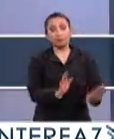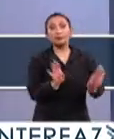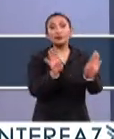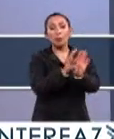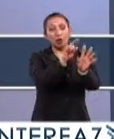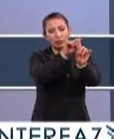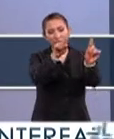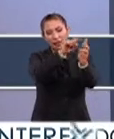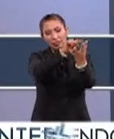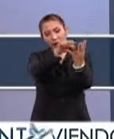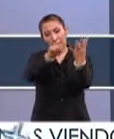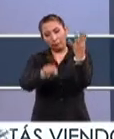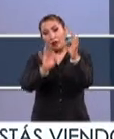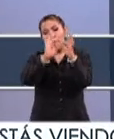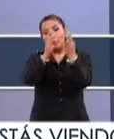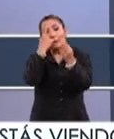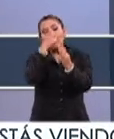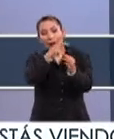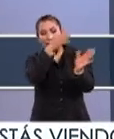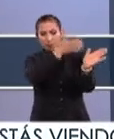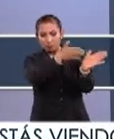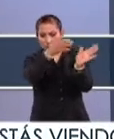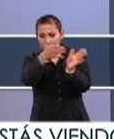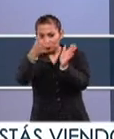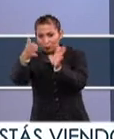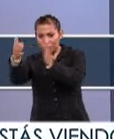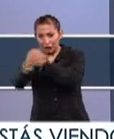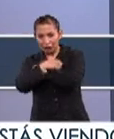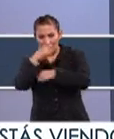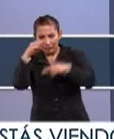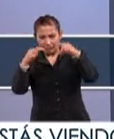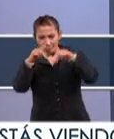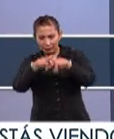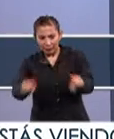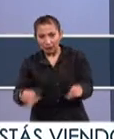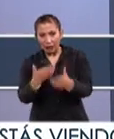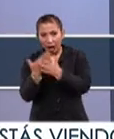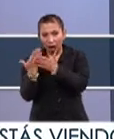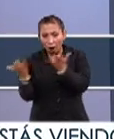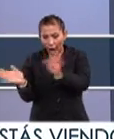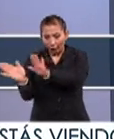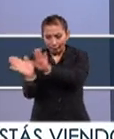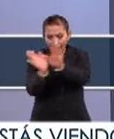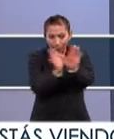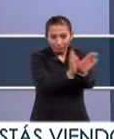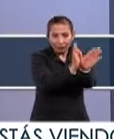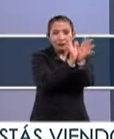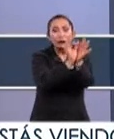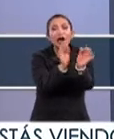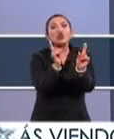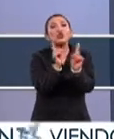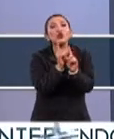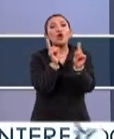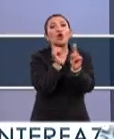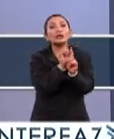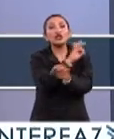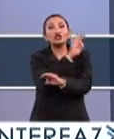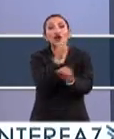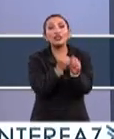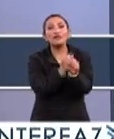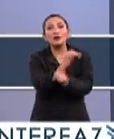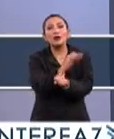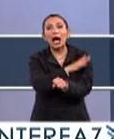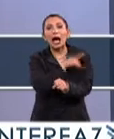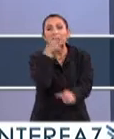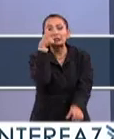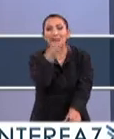las modalidades se integran para cumplir con el plan educativo, déjame tomar un momento para platicarles dónde se encuentra toda esta información.